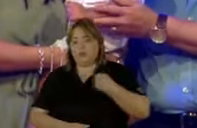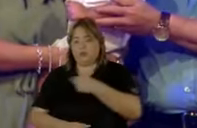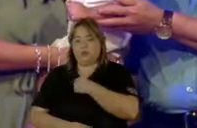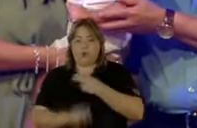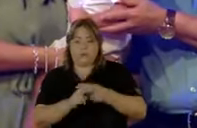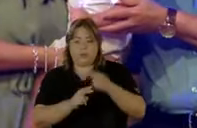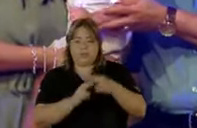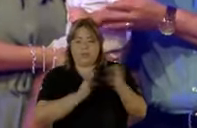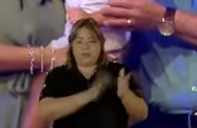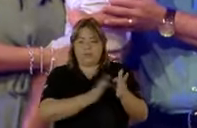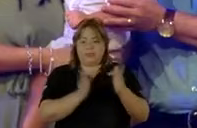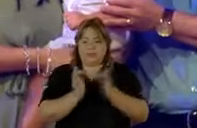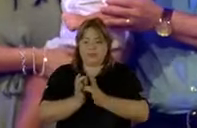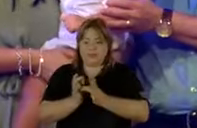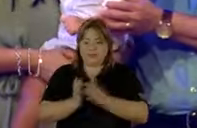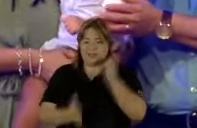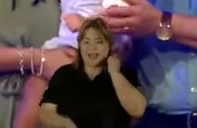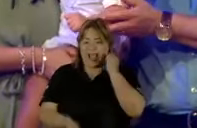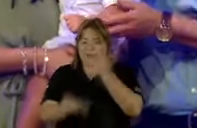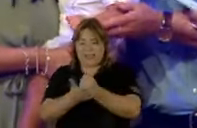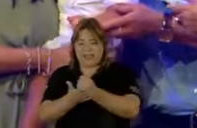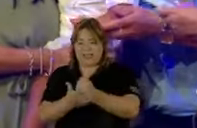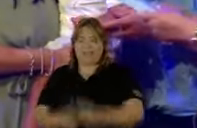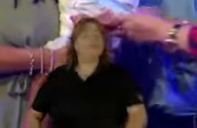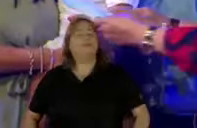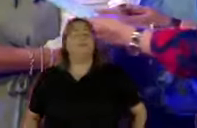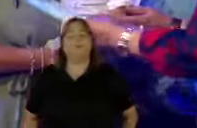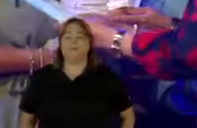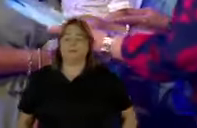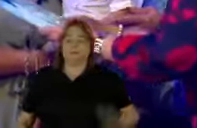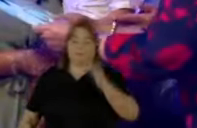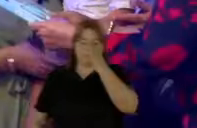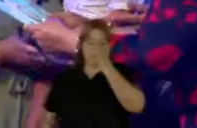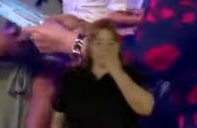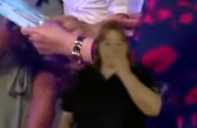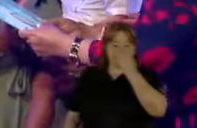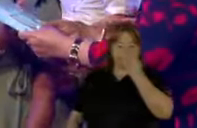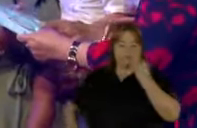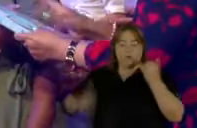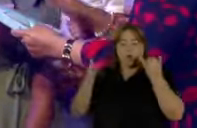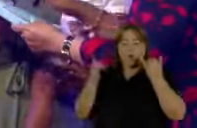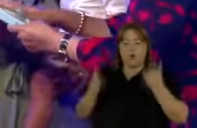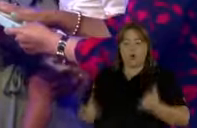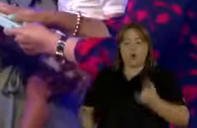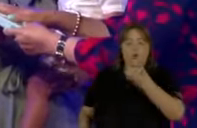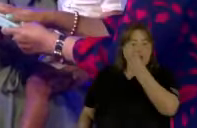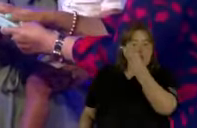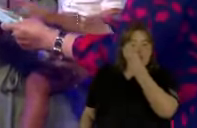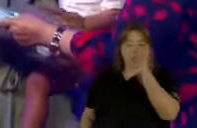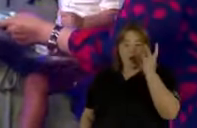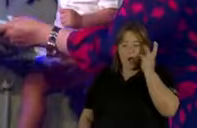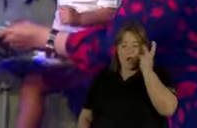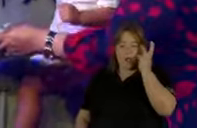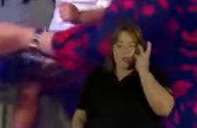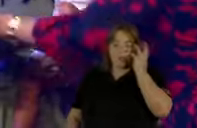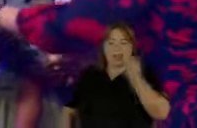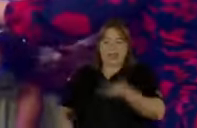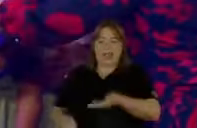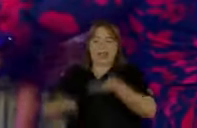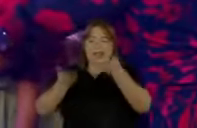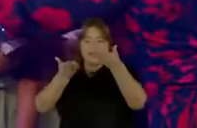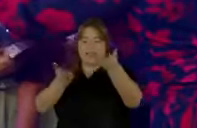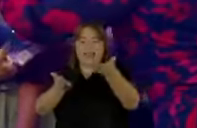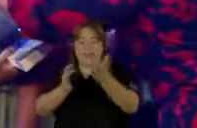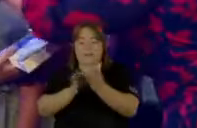nombre de Jesús. Amén. Y hoy la apóstol le entrega una Biblia que va